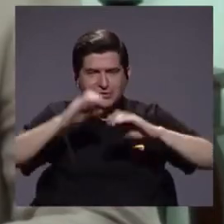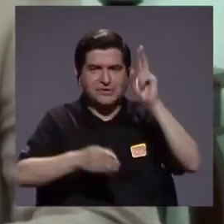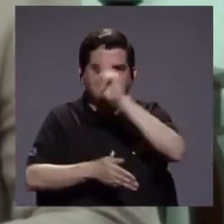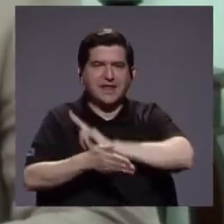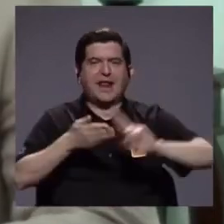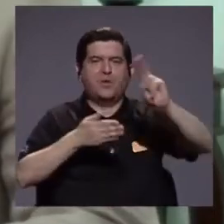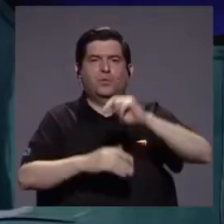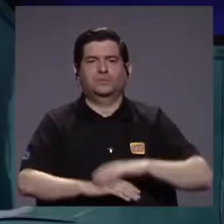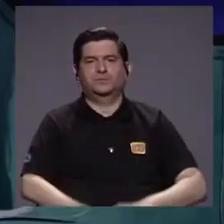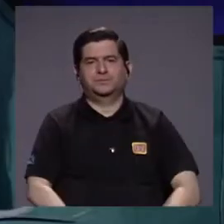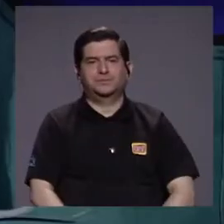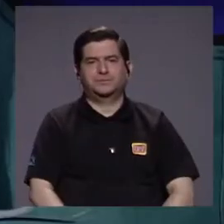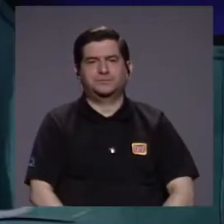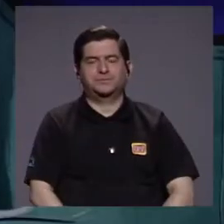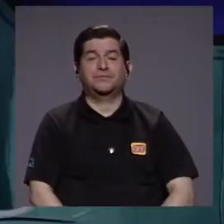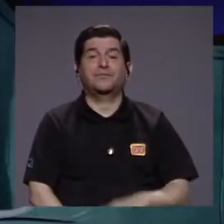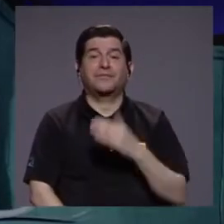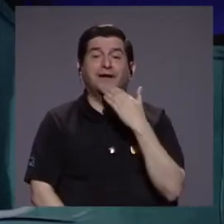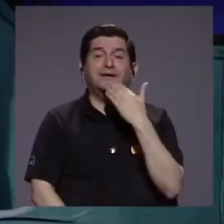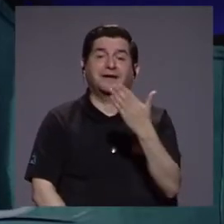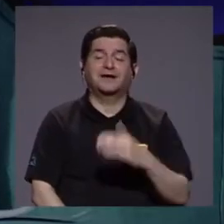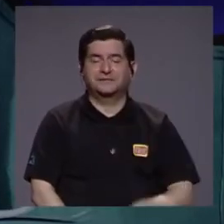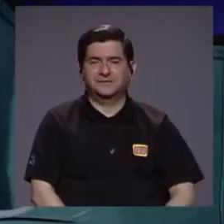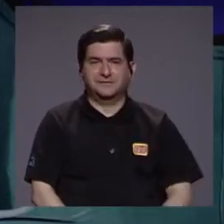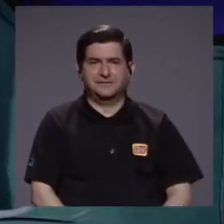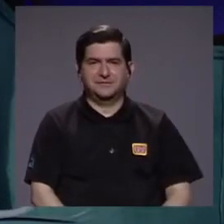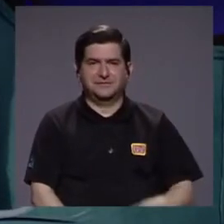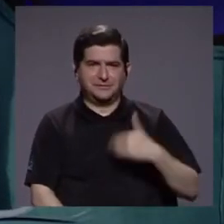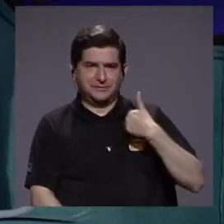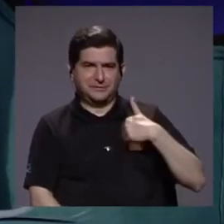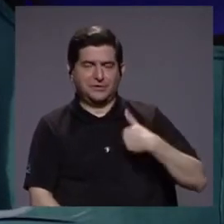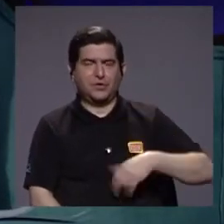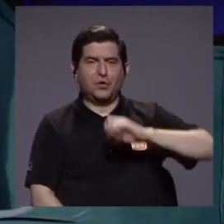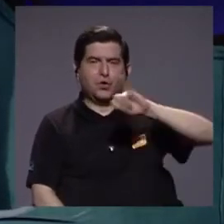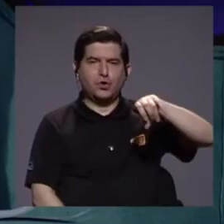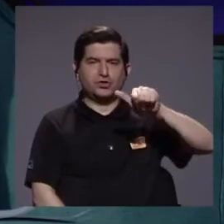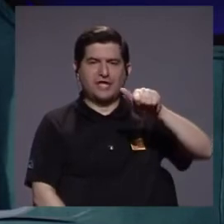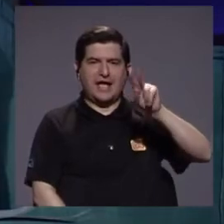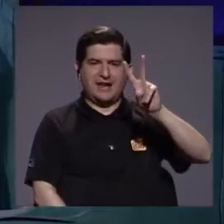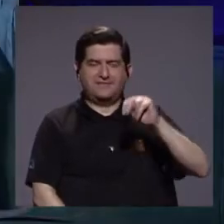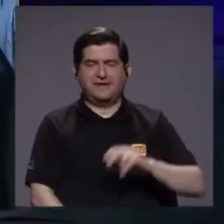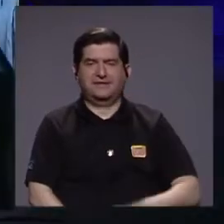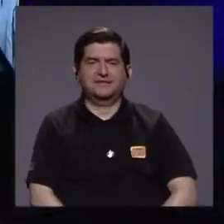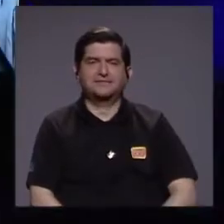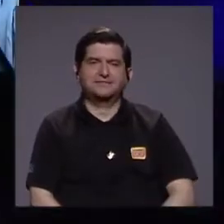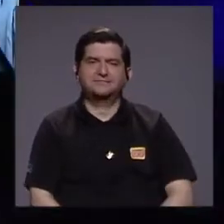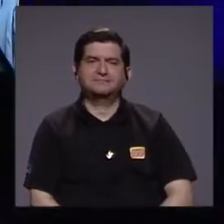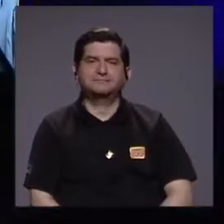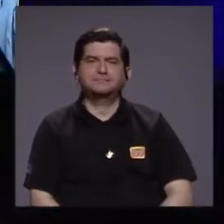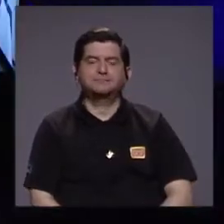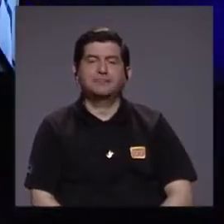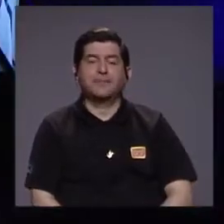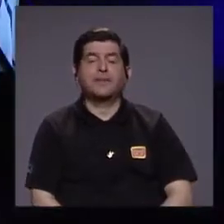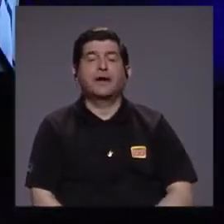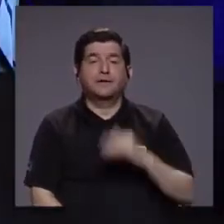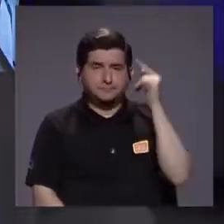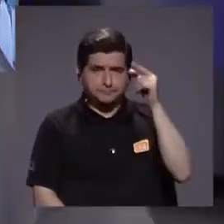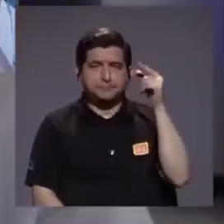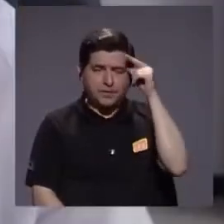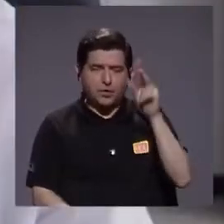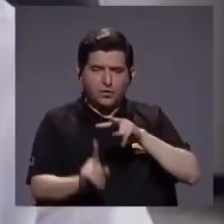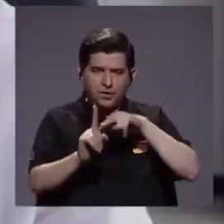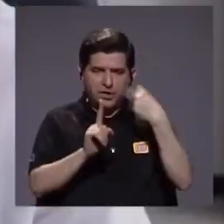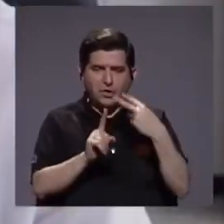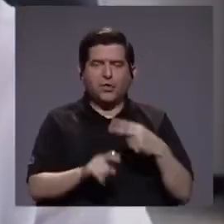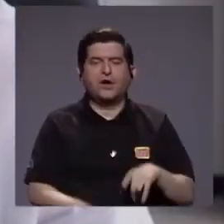universitaria. Gracias. Continuamos con el señor José Ángel Vargas. Sí, sin duda el enfoque de